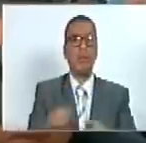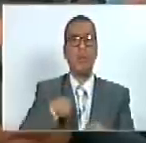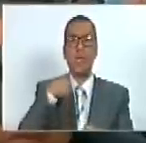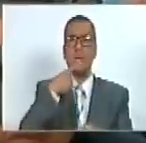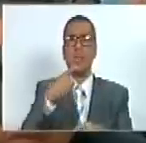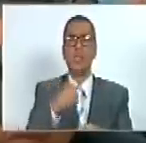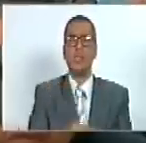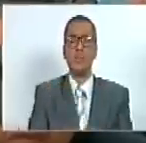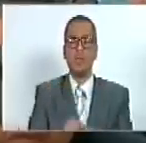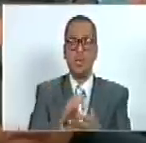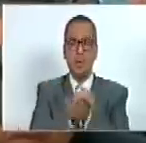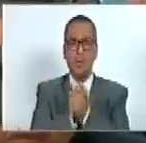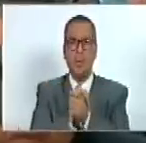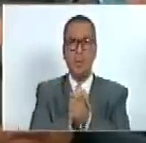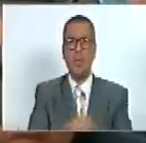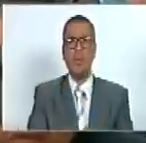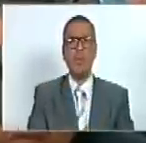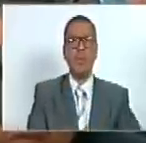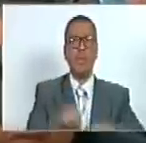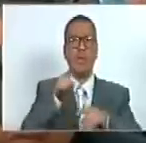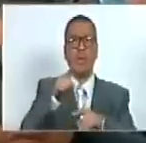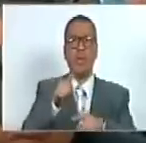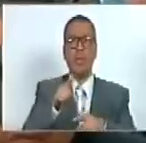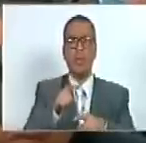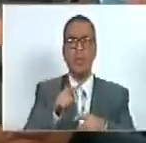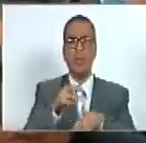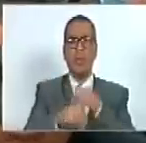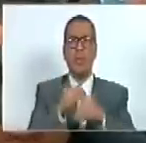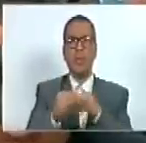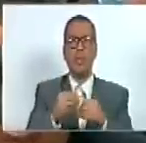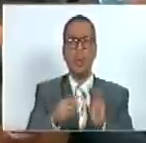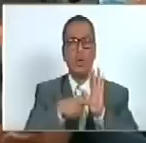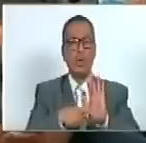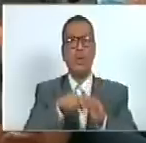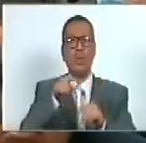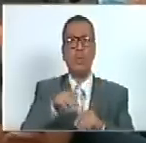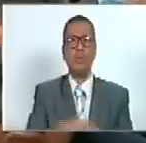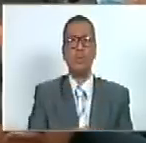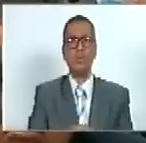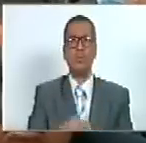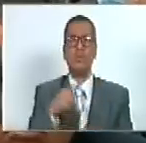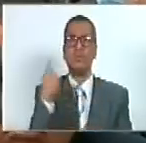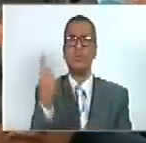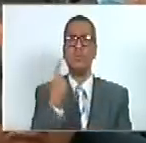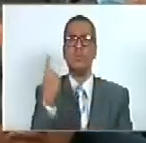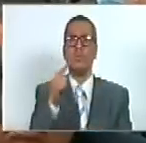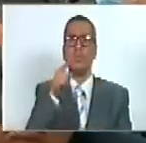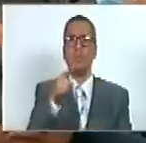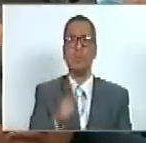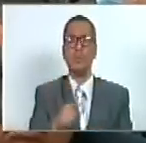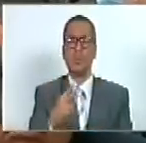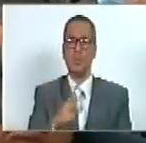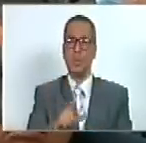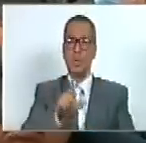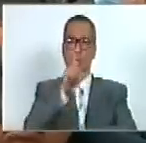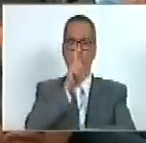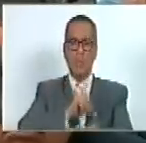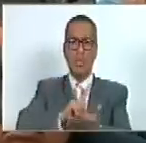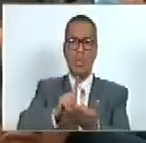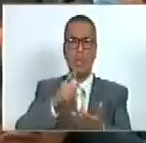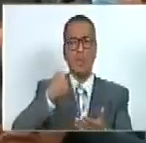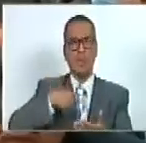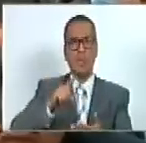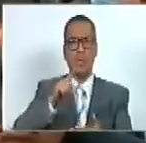querida compañera, que esta es la forma de demostrarle no solamente la lealtad hacia el